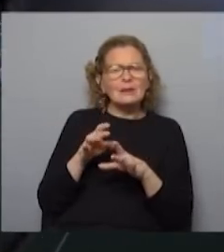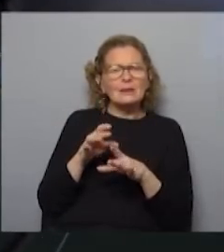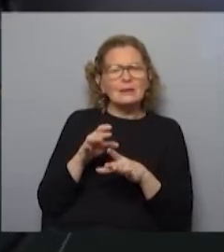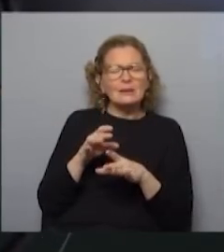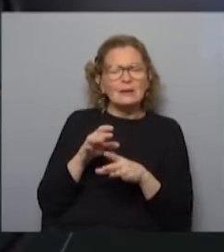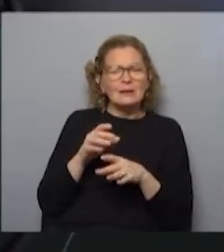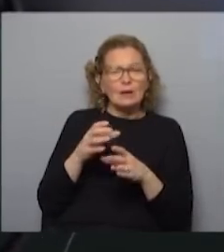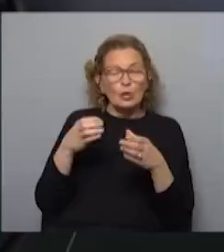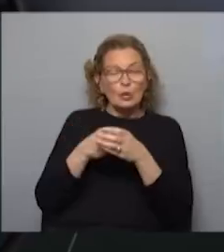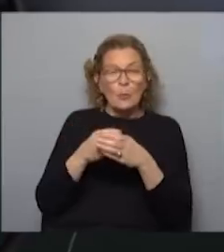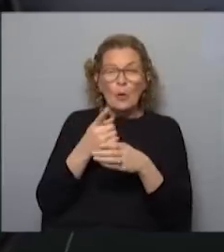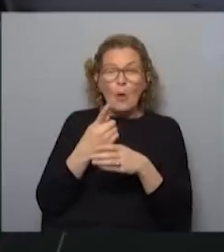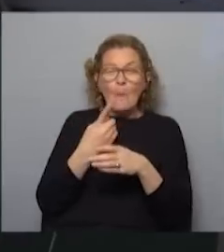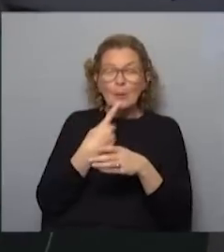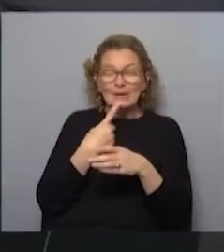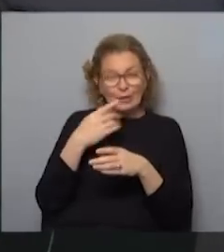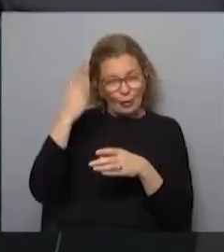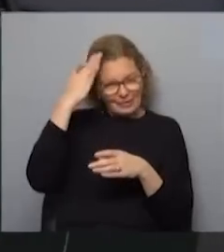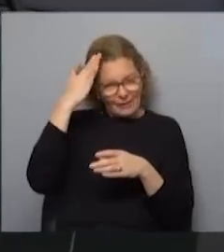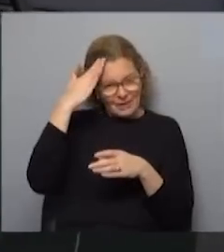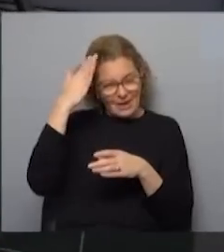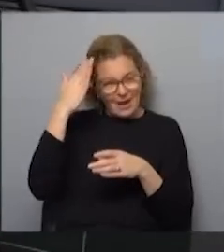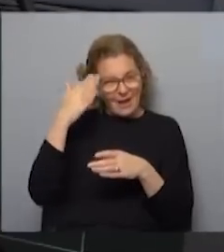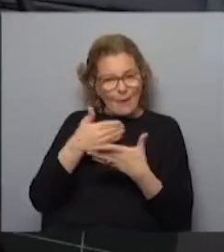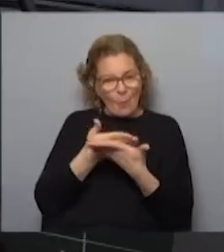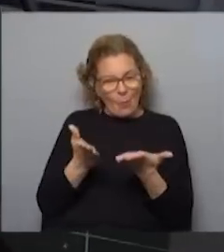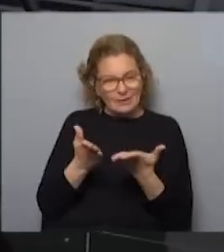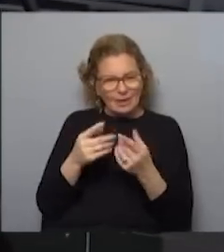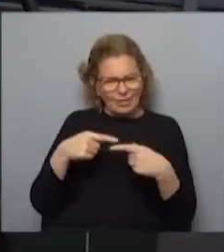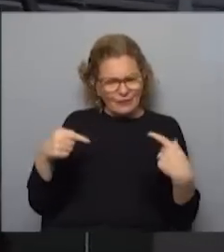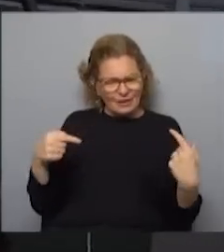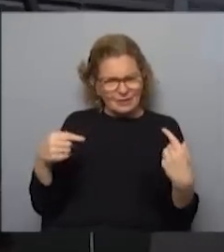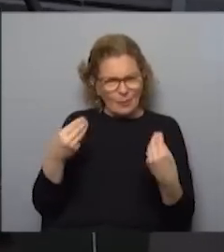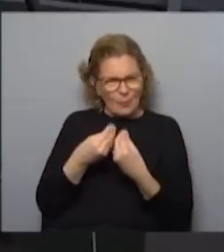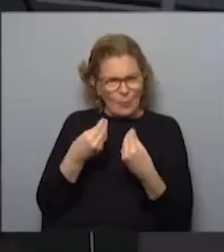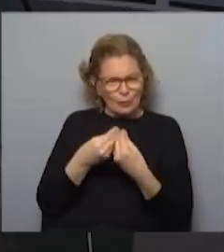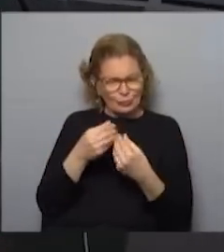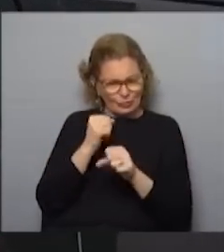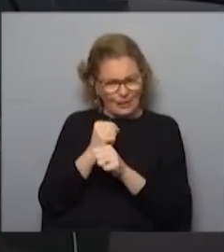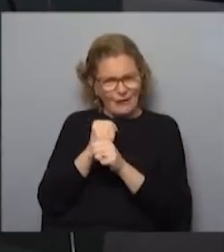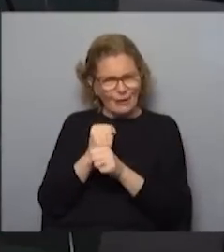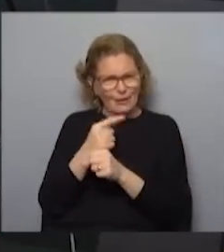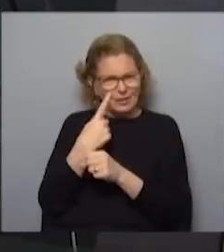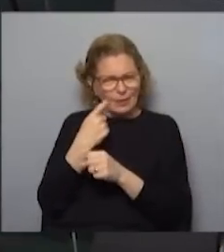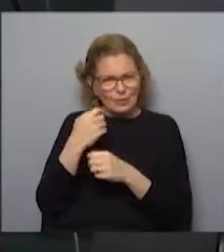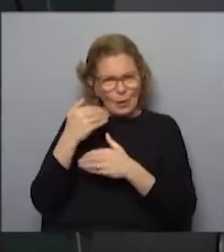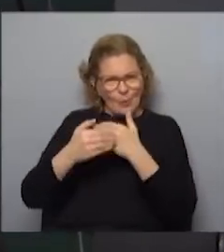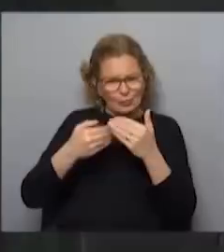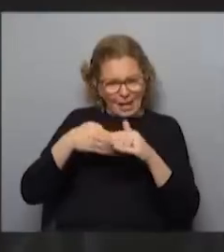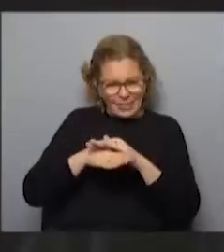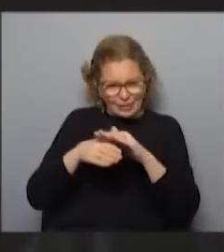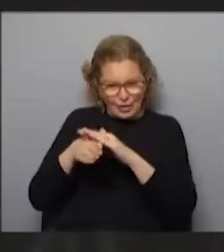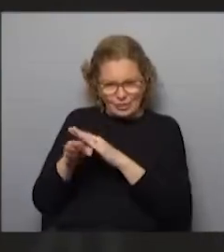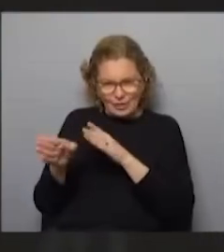clase política estaba al tanto no sino que en realidad se vuelcan un montón de múltiples actividades que revelan un proceso de infiltración